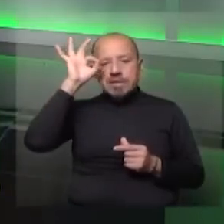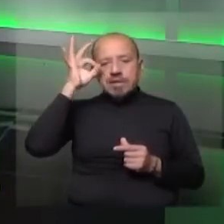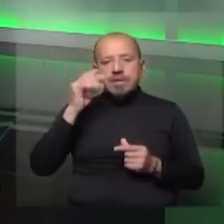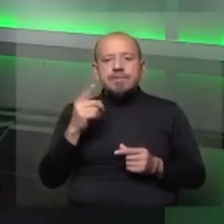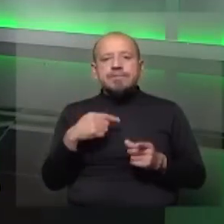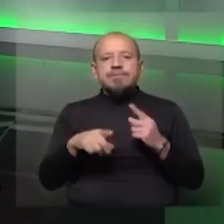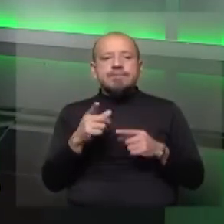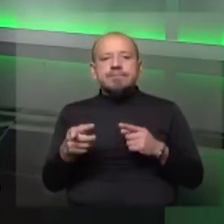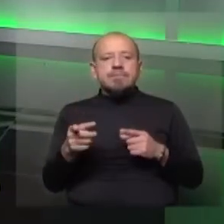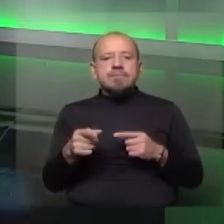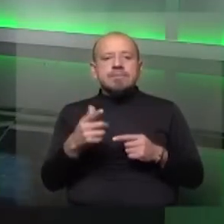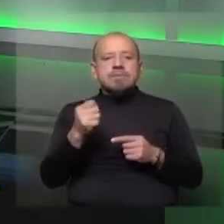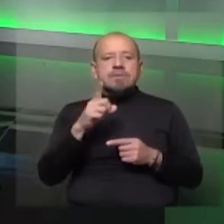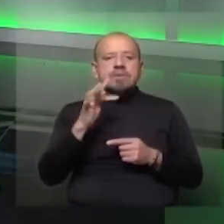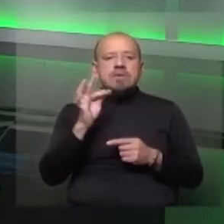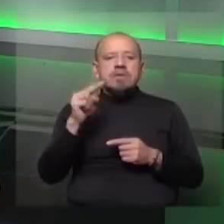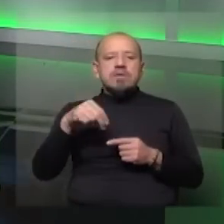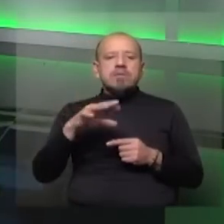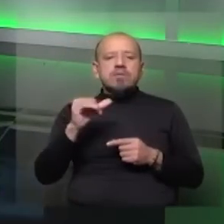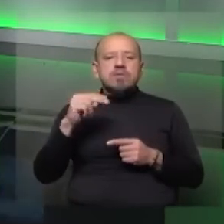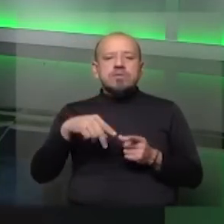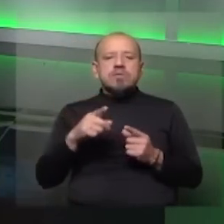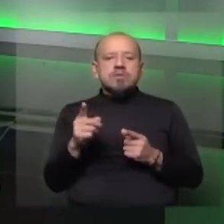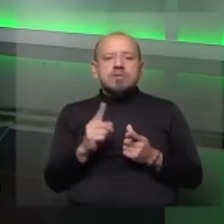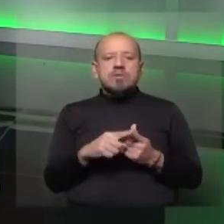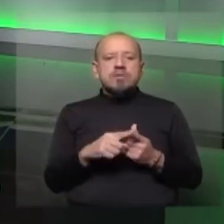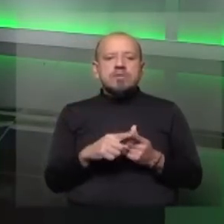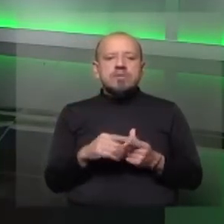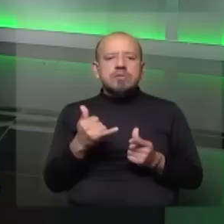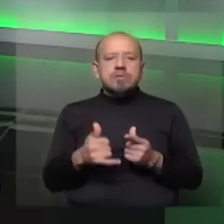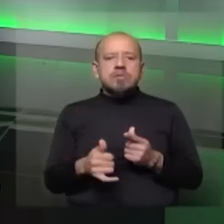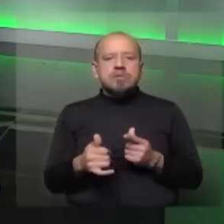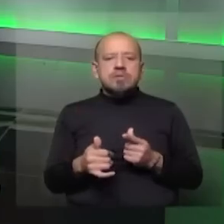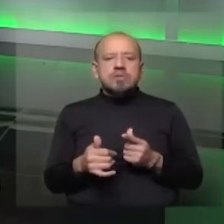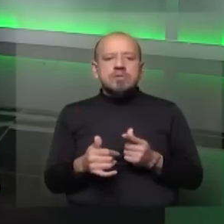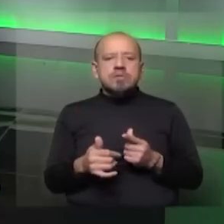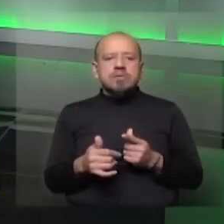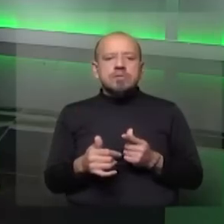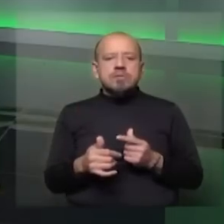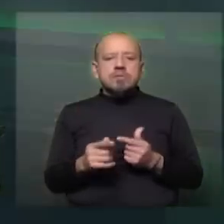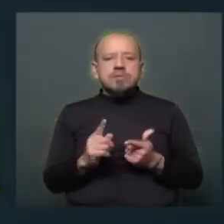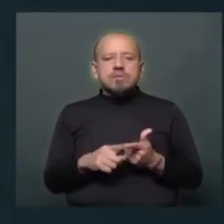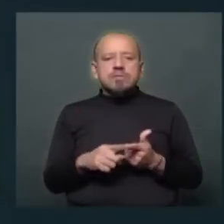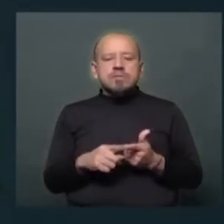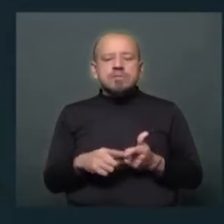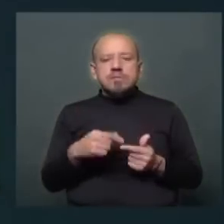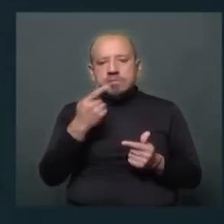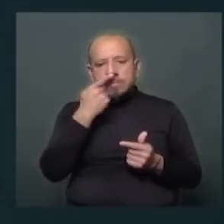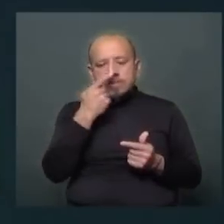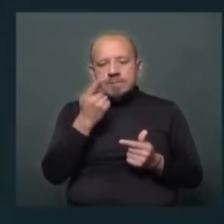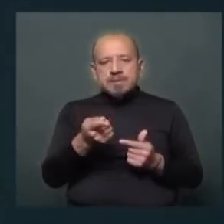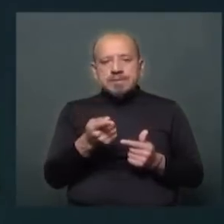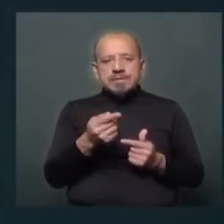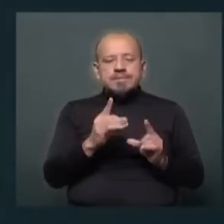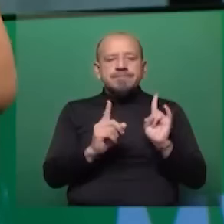K faló unos años después nos no y tiene un montaje y una realización muy interesante está disponible en